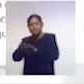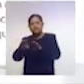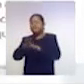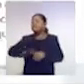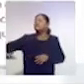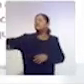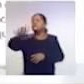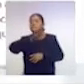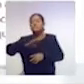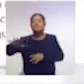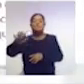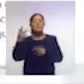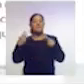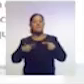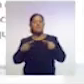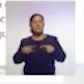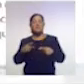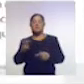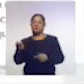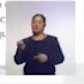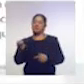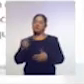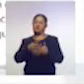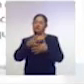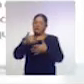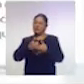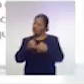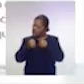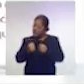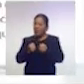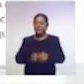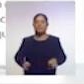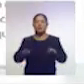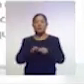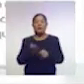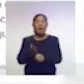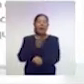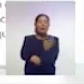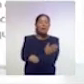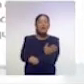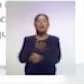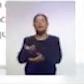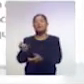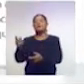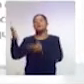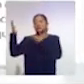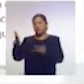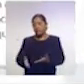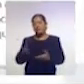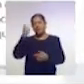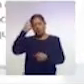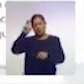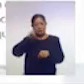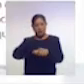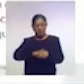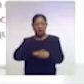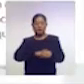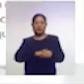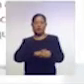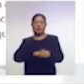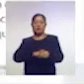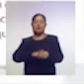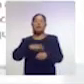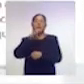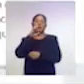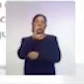e impacto social, proyecto muy relevante. Lo anterior, tras recibir en su despacho a la directora general del Consejo Nacional de Ciencia